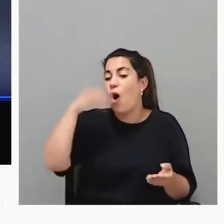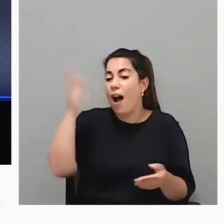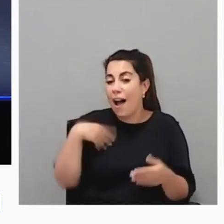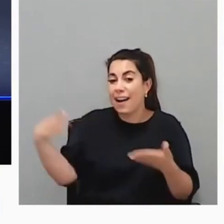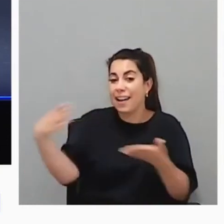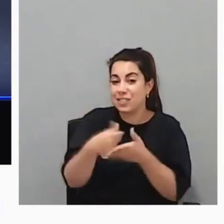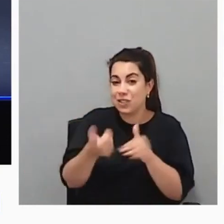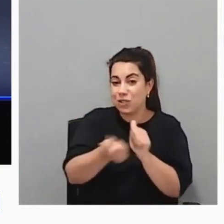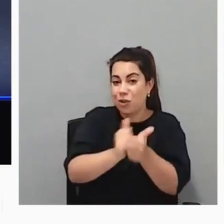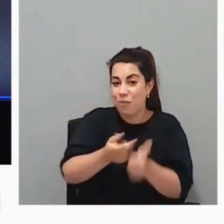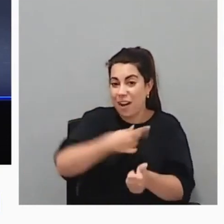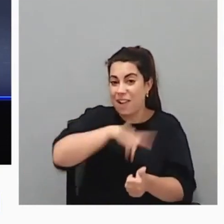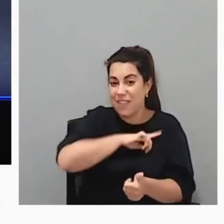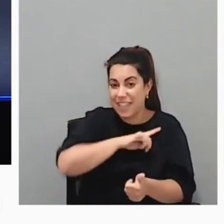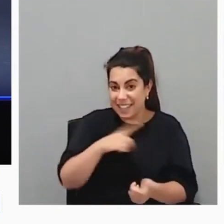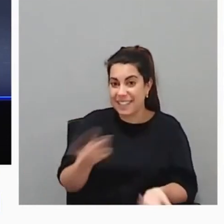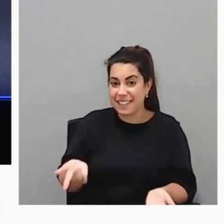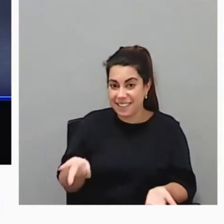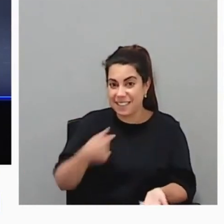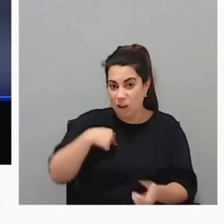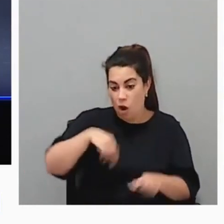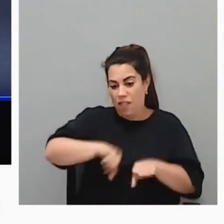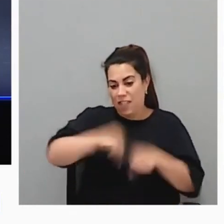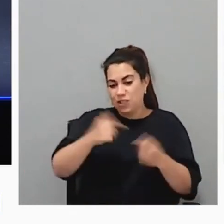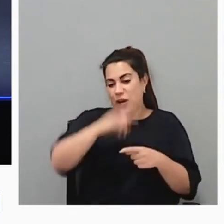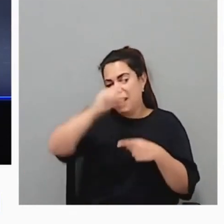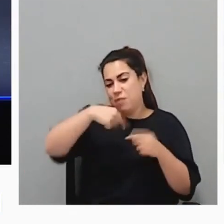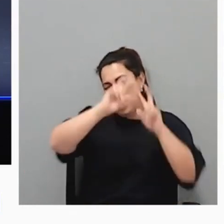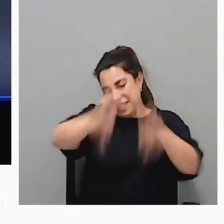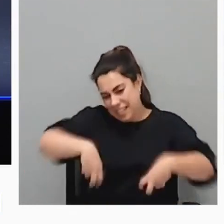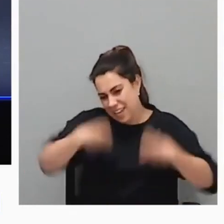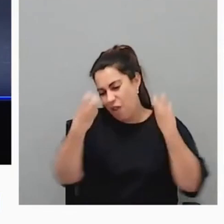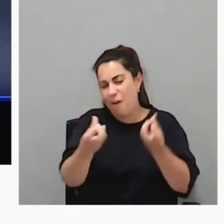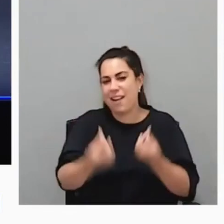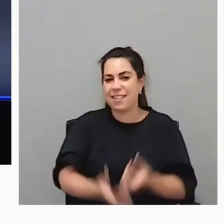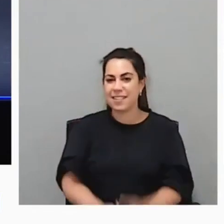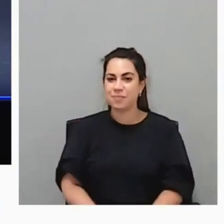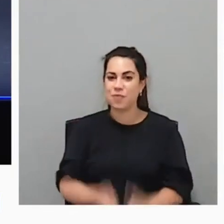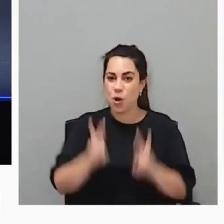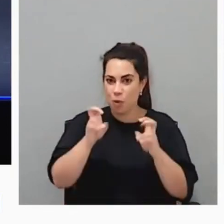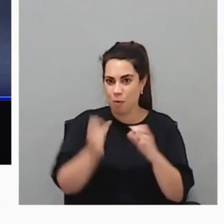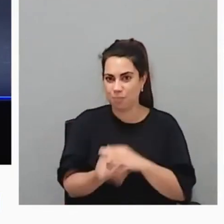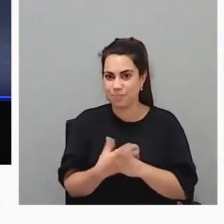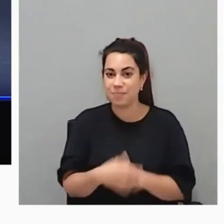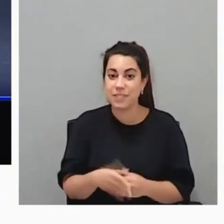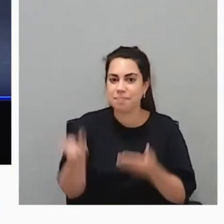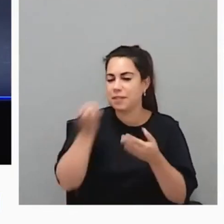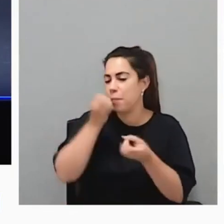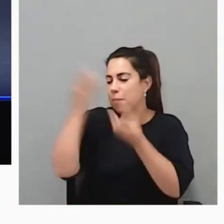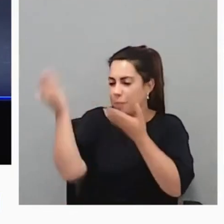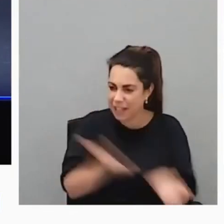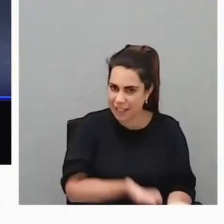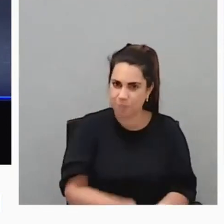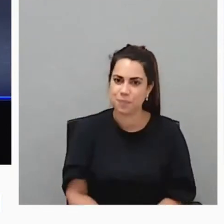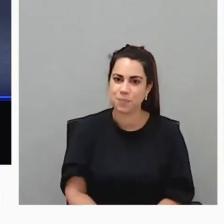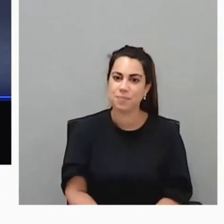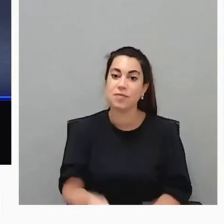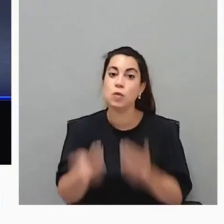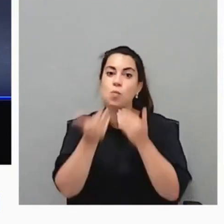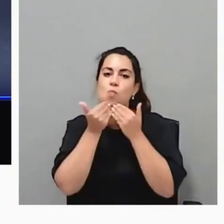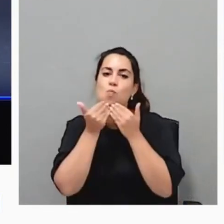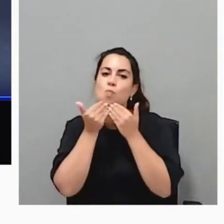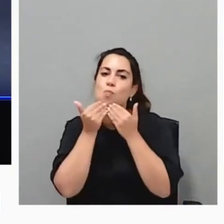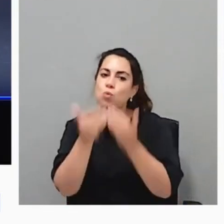se ha mencionado antes, ¿no? Eso es de lo que se trata la innovación. Así que, Miriam, bienvenida y adelante. Bueno, gracias, Mercedes.